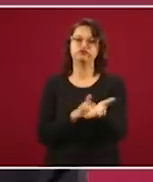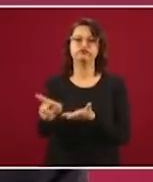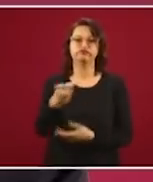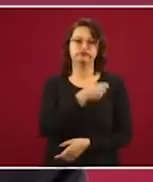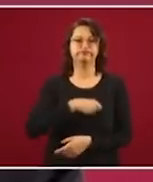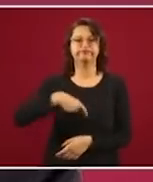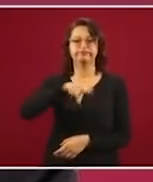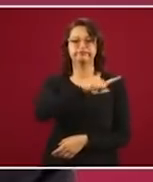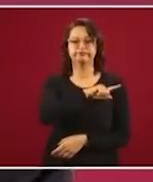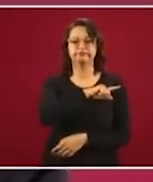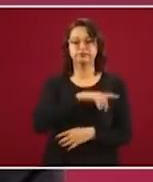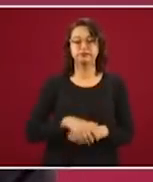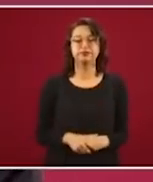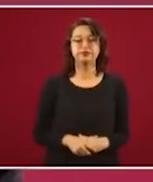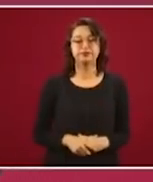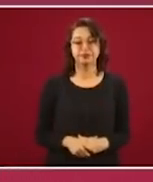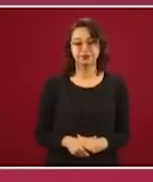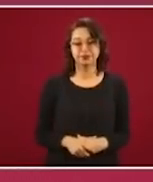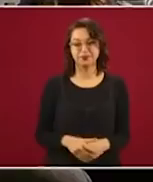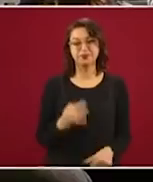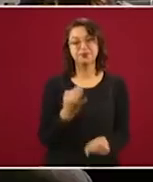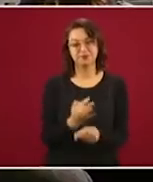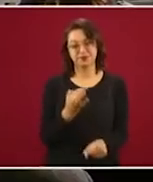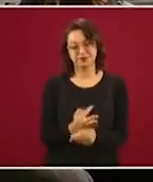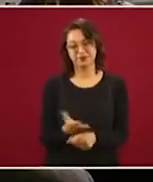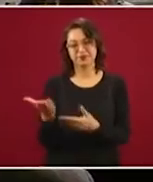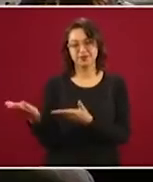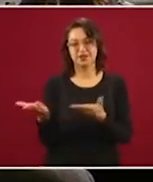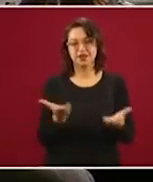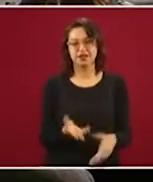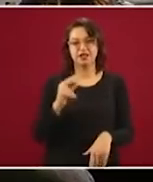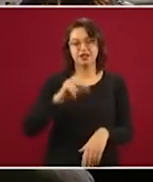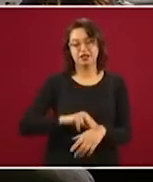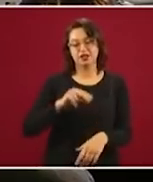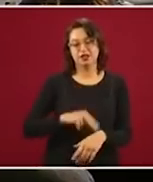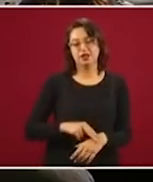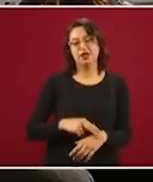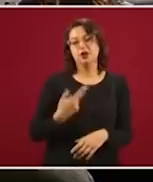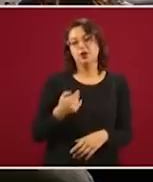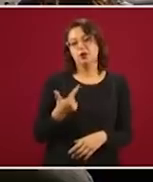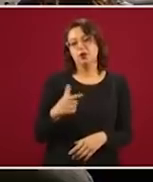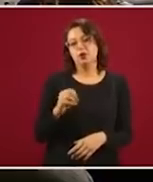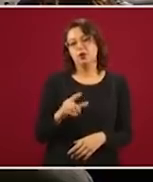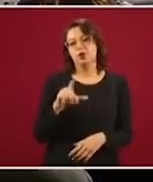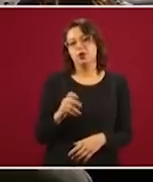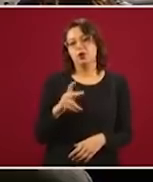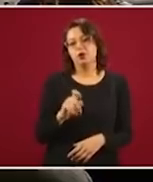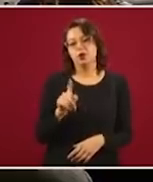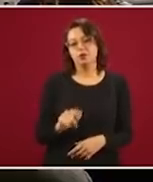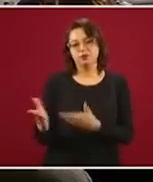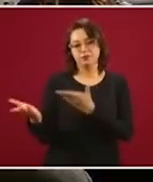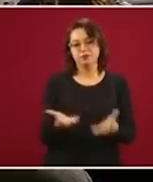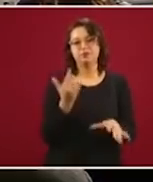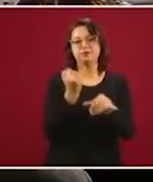a pedirle al doctor Hugo López-Gatell que nos informe y